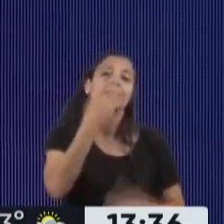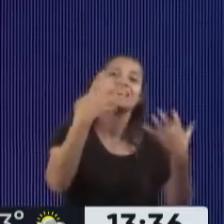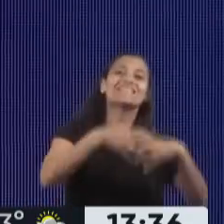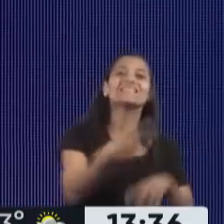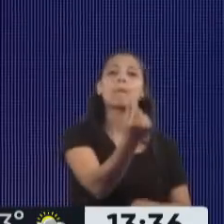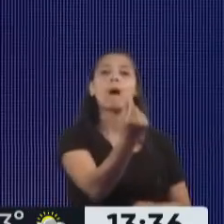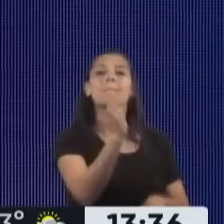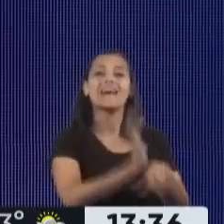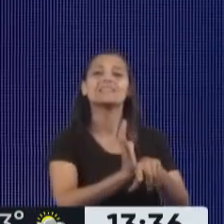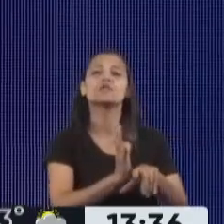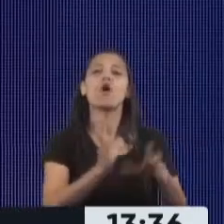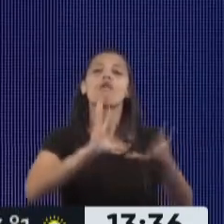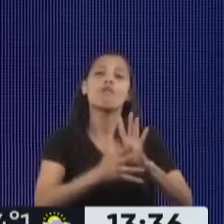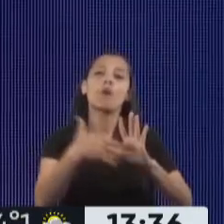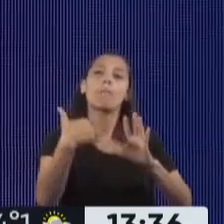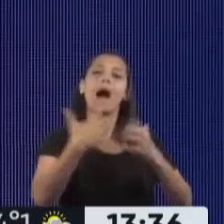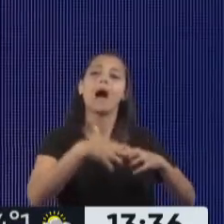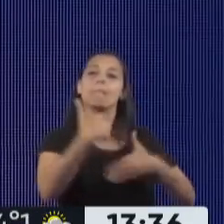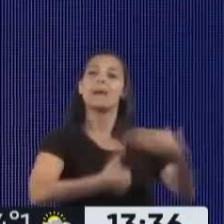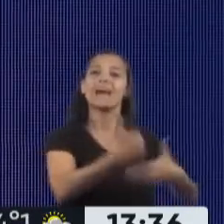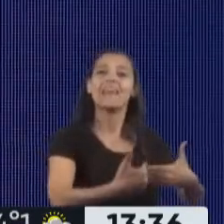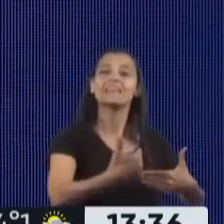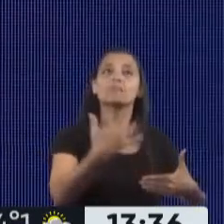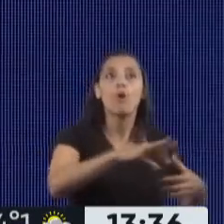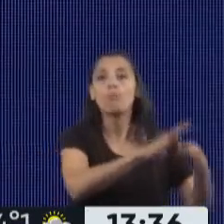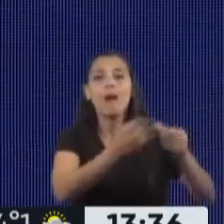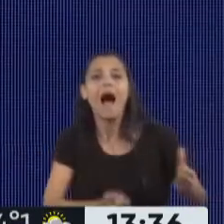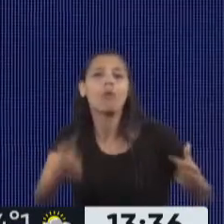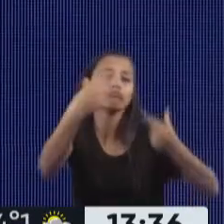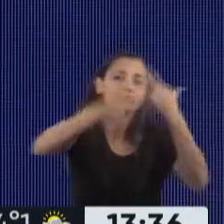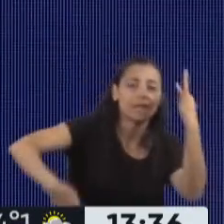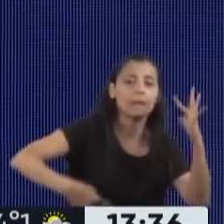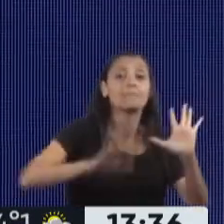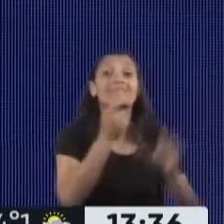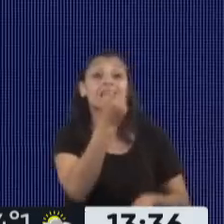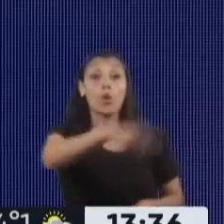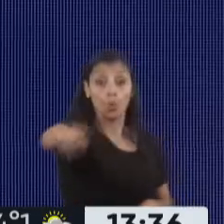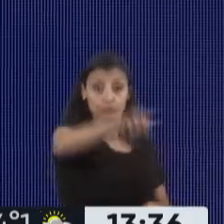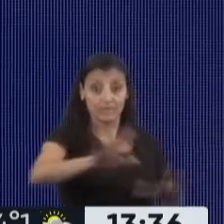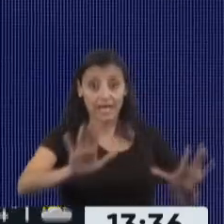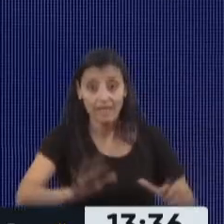es un mecanismo de transmisión de información, de coordinación y ajuste. Y si ustedes